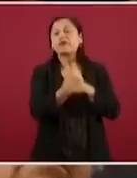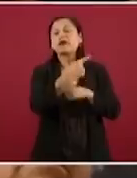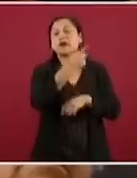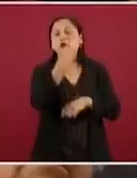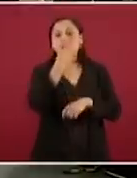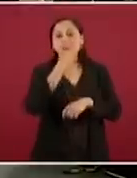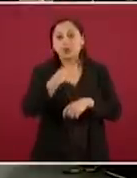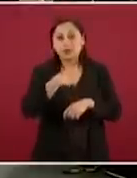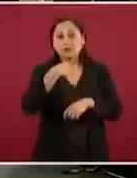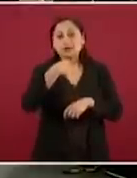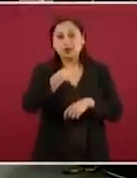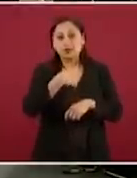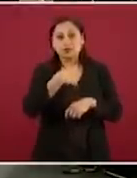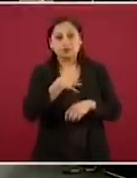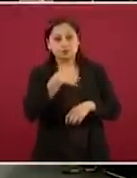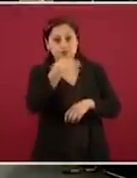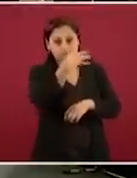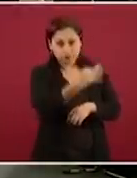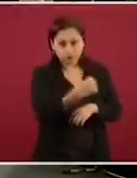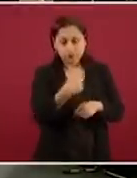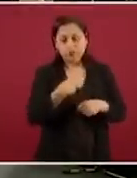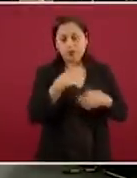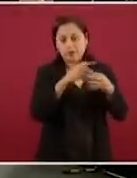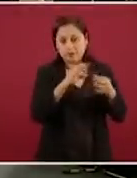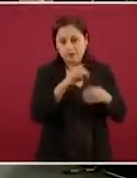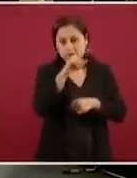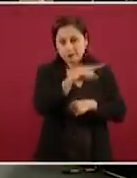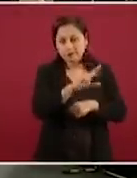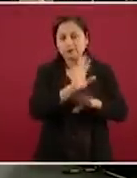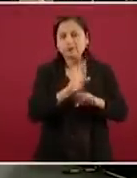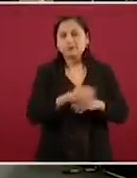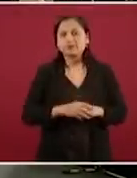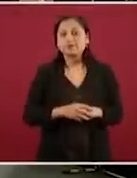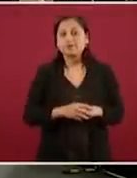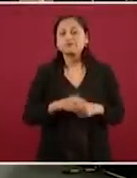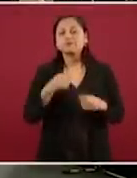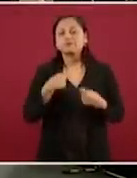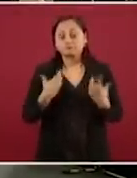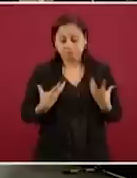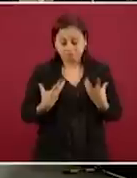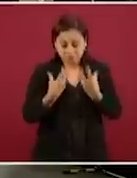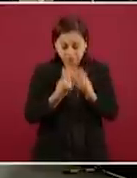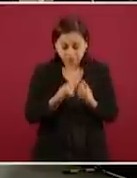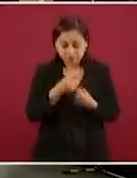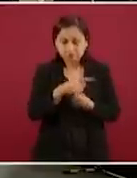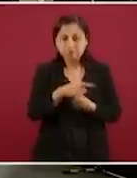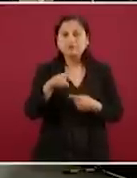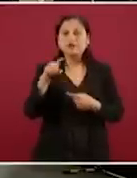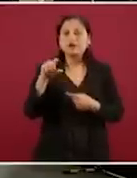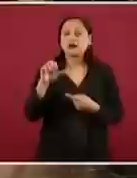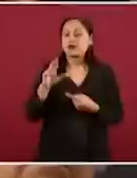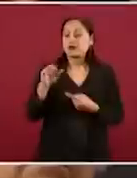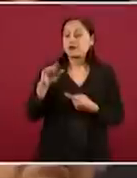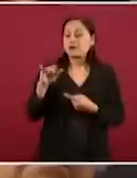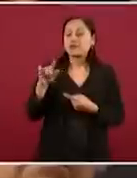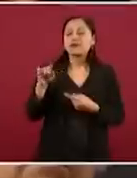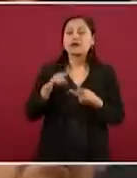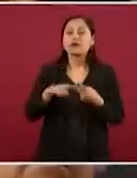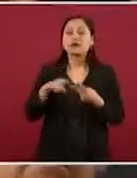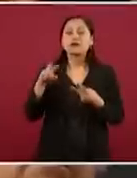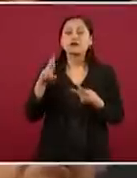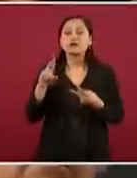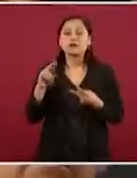permite. Y las personas con las que me reuní son Abdías Ramírez, Leonardo